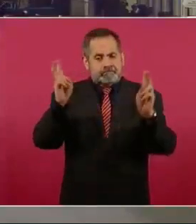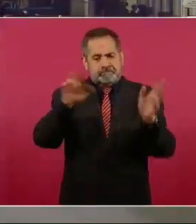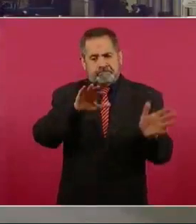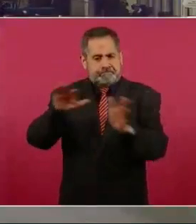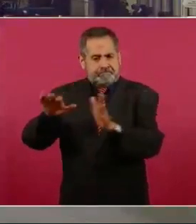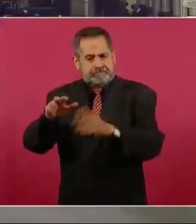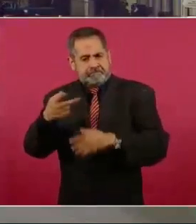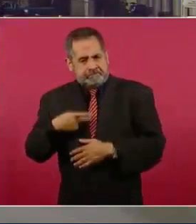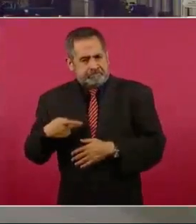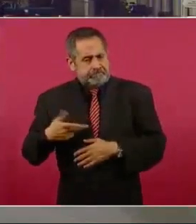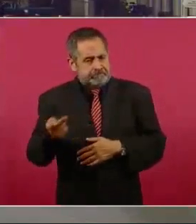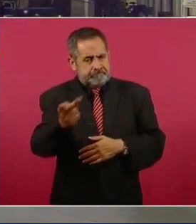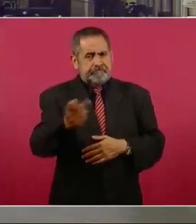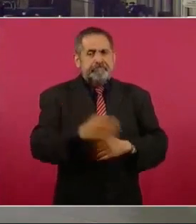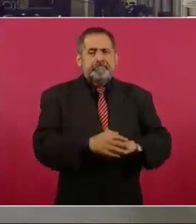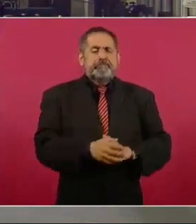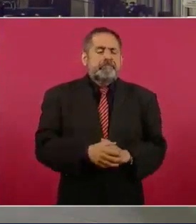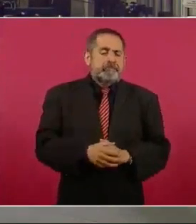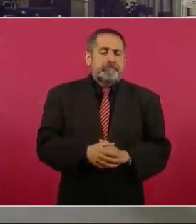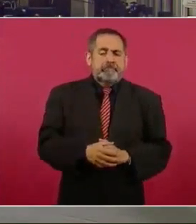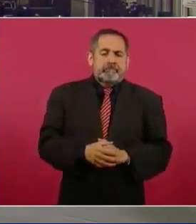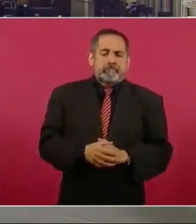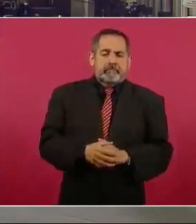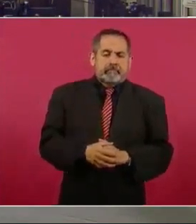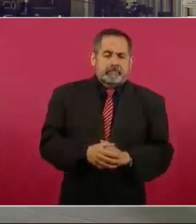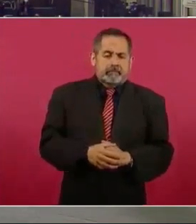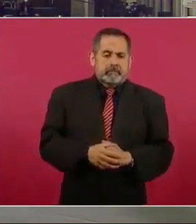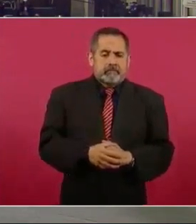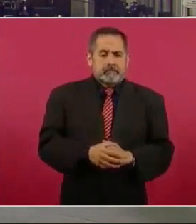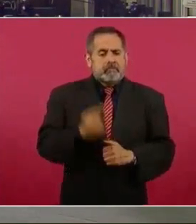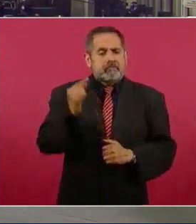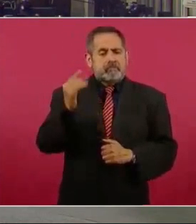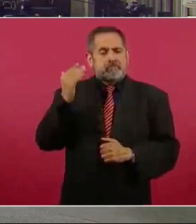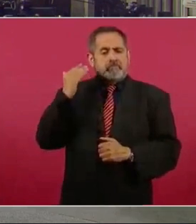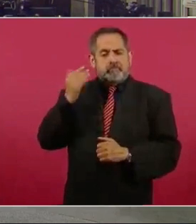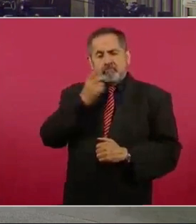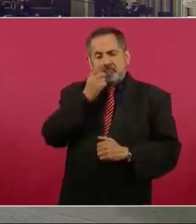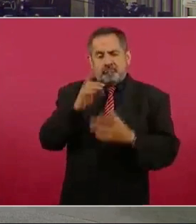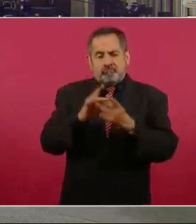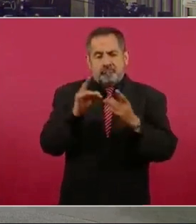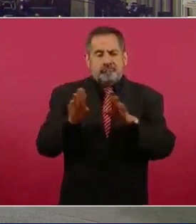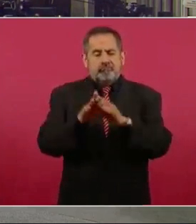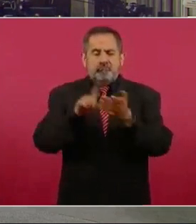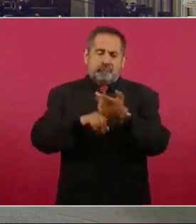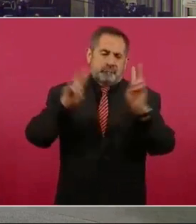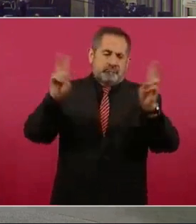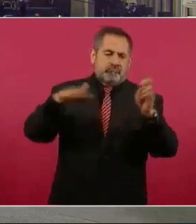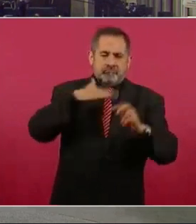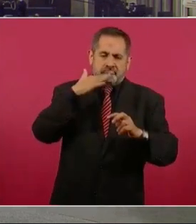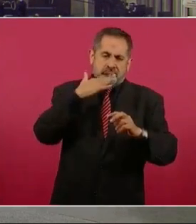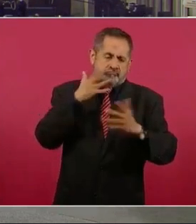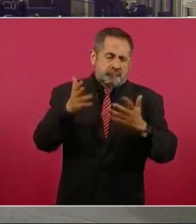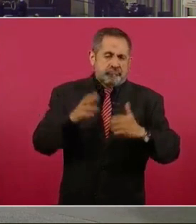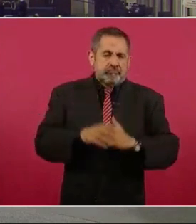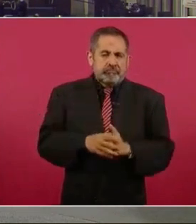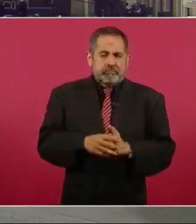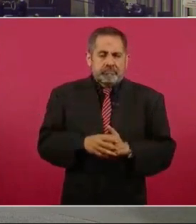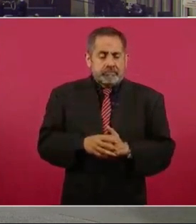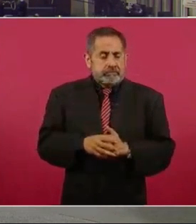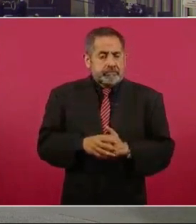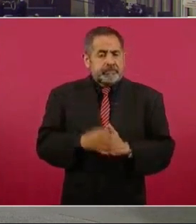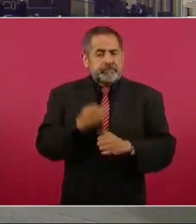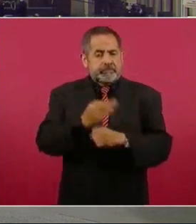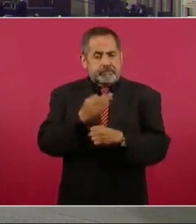presidente. Bueno, hace rato usted ya también estuvo comentando con respecto a la corrupción. En estos